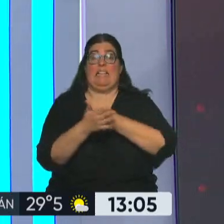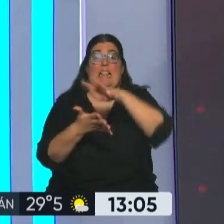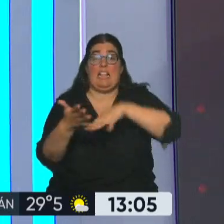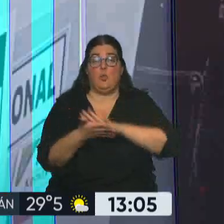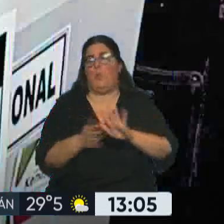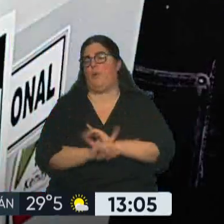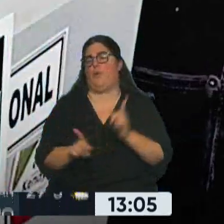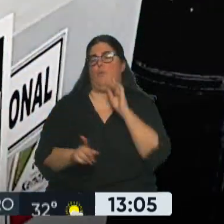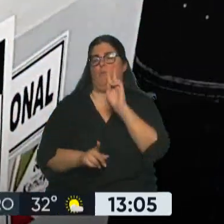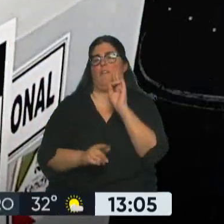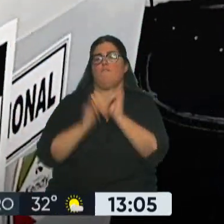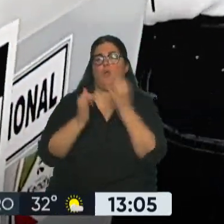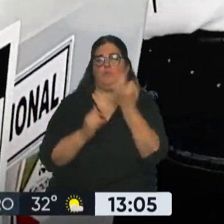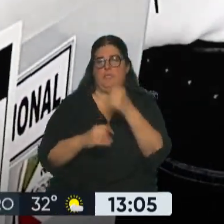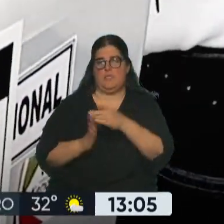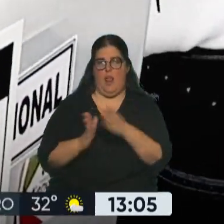especial.